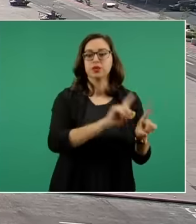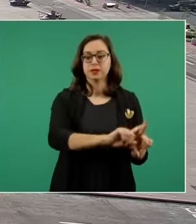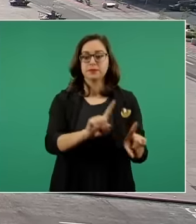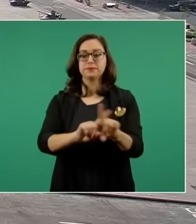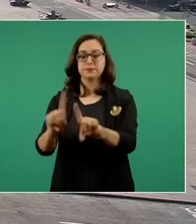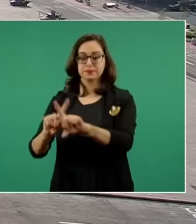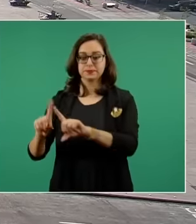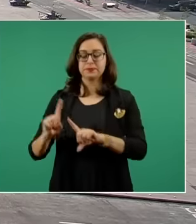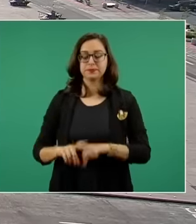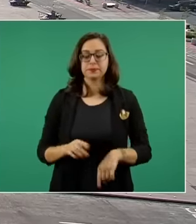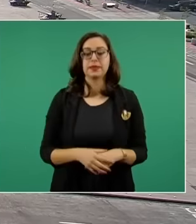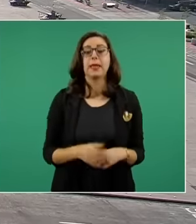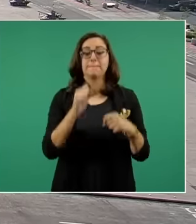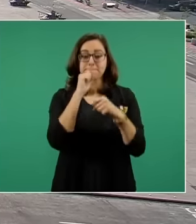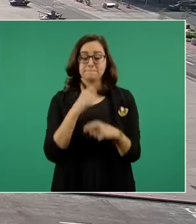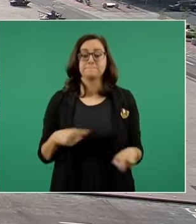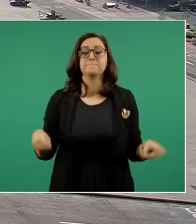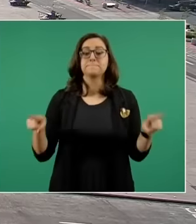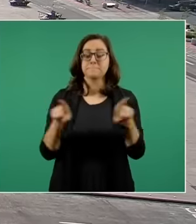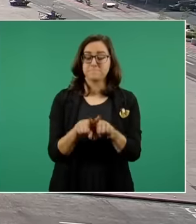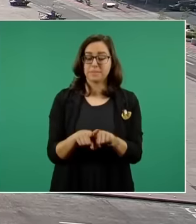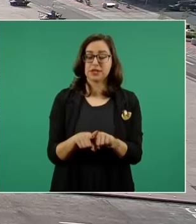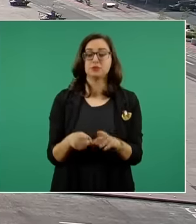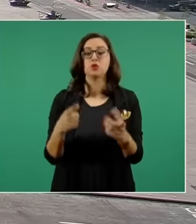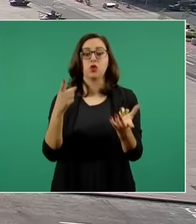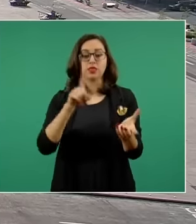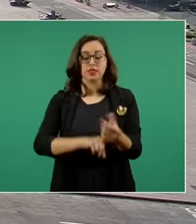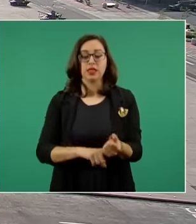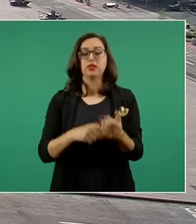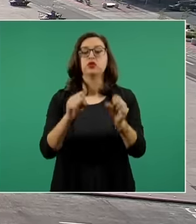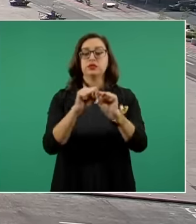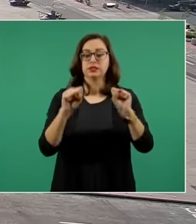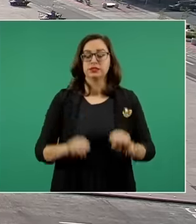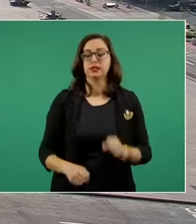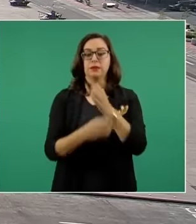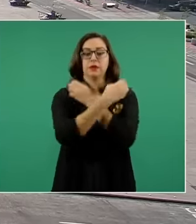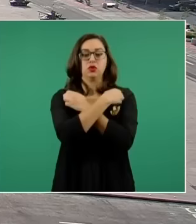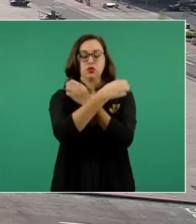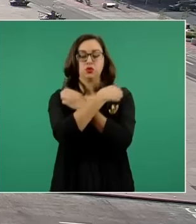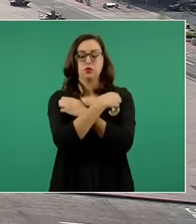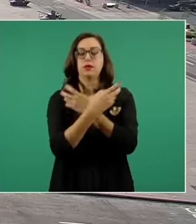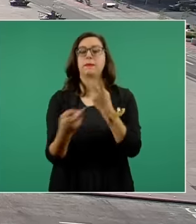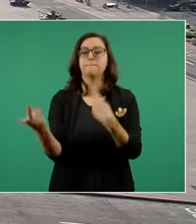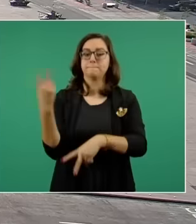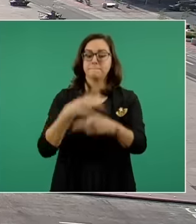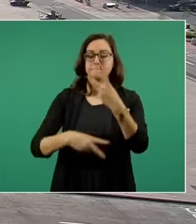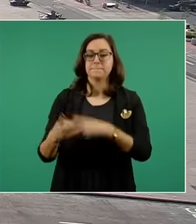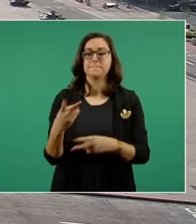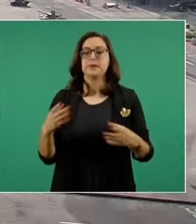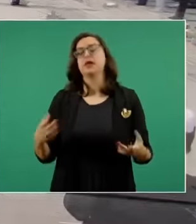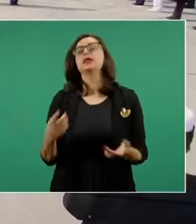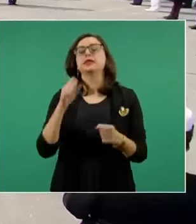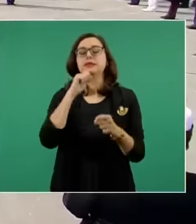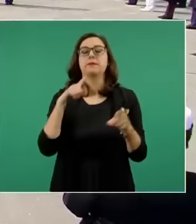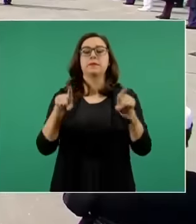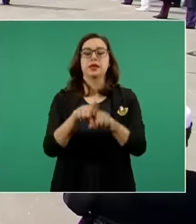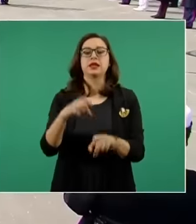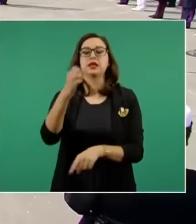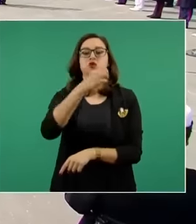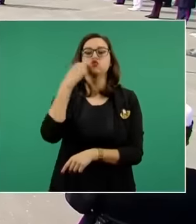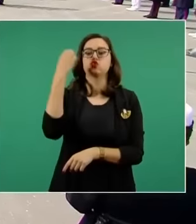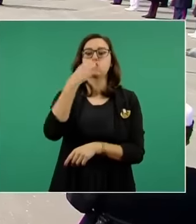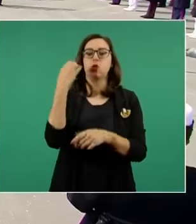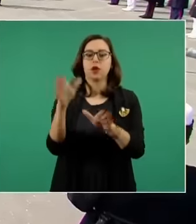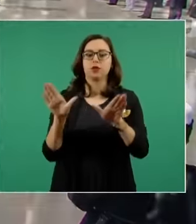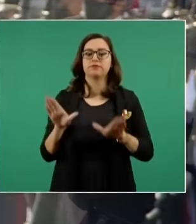número 211 del inicio de la gesta de independencia. Sí, así es. Gracias, Héctor. Gracias por el espacio y por la invitación. Un saludo a todo tu